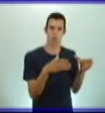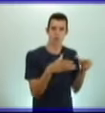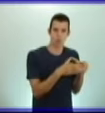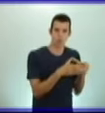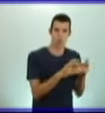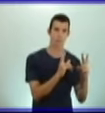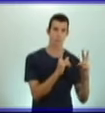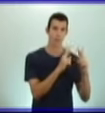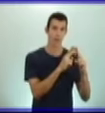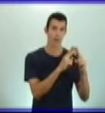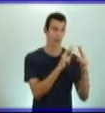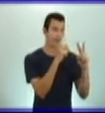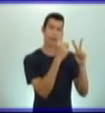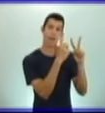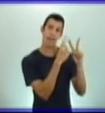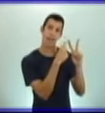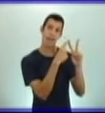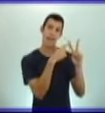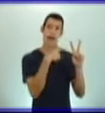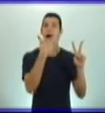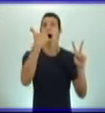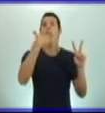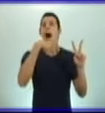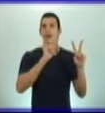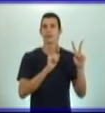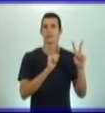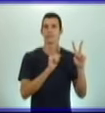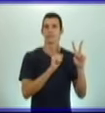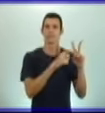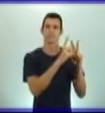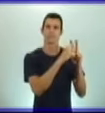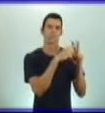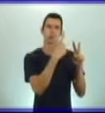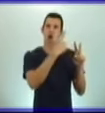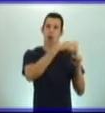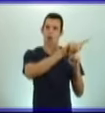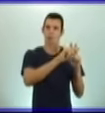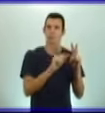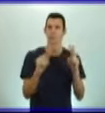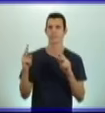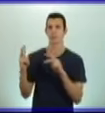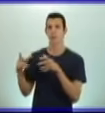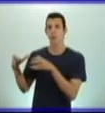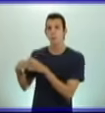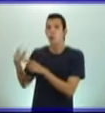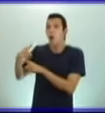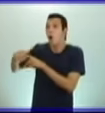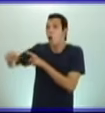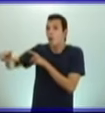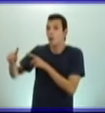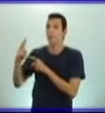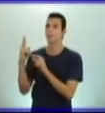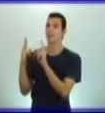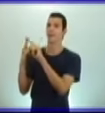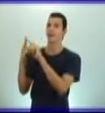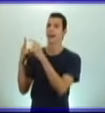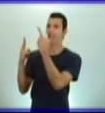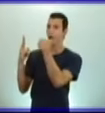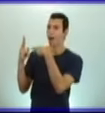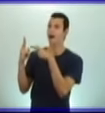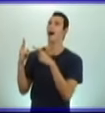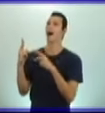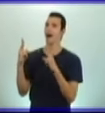hay un elemento del conjunto de partida que le corresponden dos elementos del conjunto imagen. Luego,